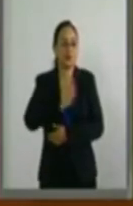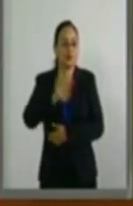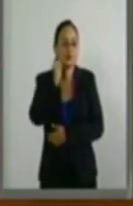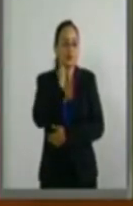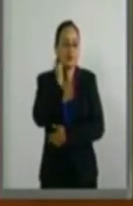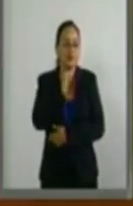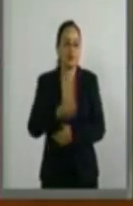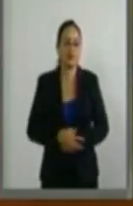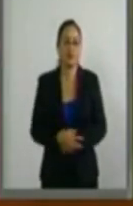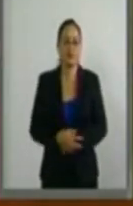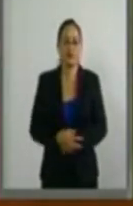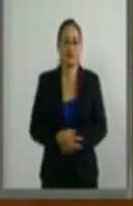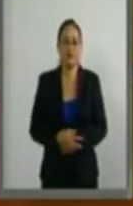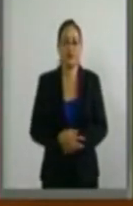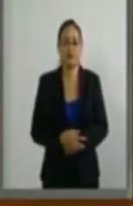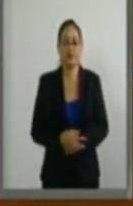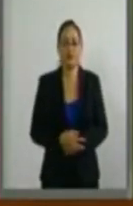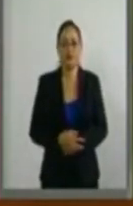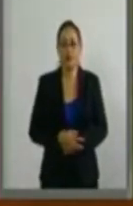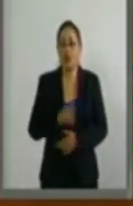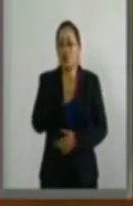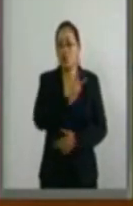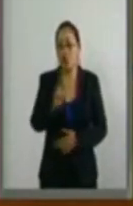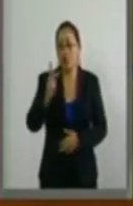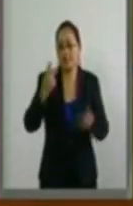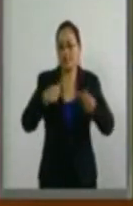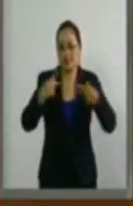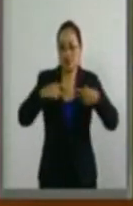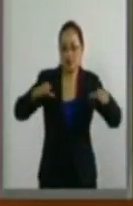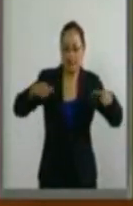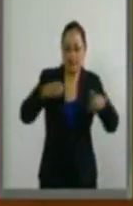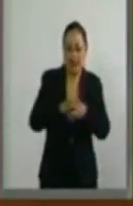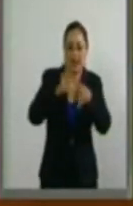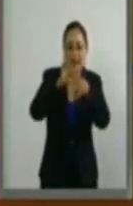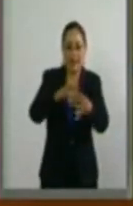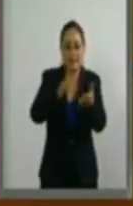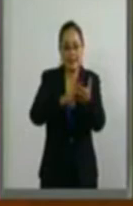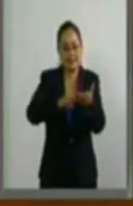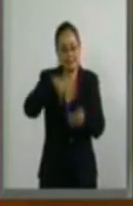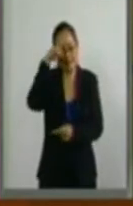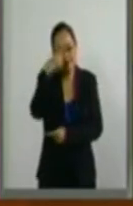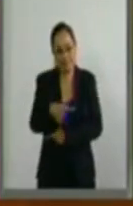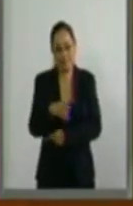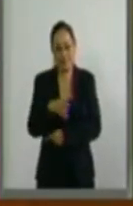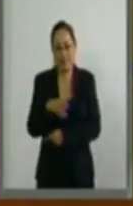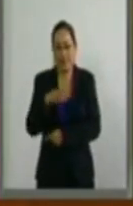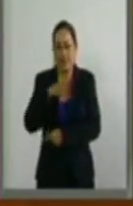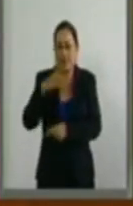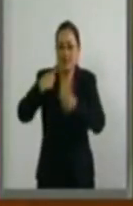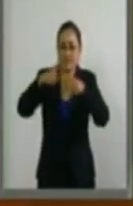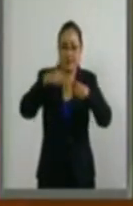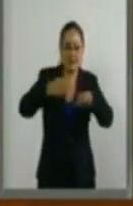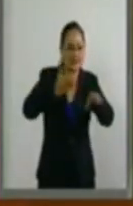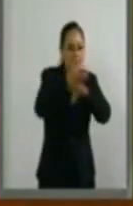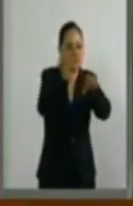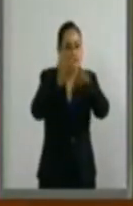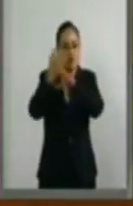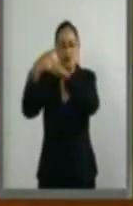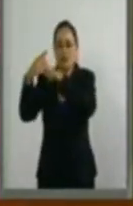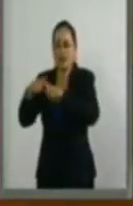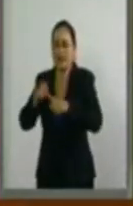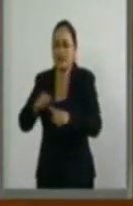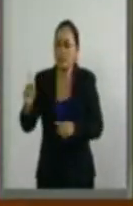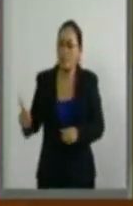senadores, todos somos México, aunque provengamos de entidades distantes, de